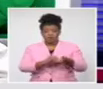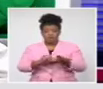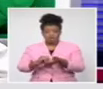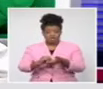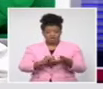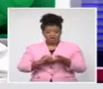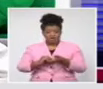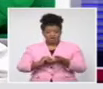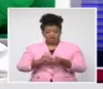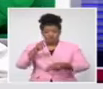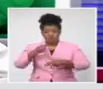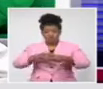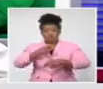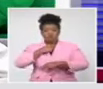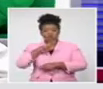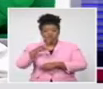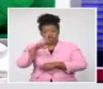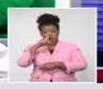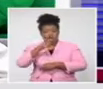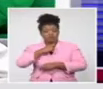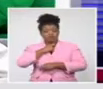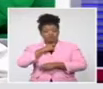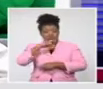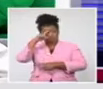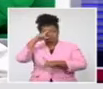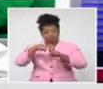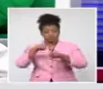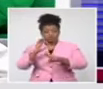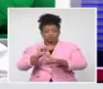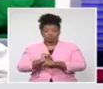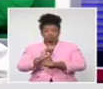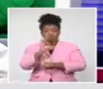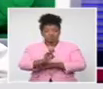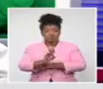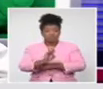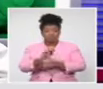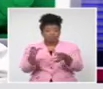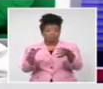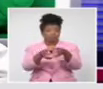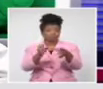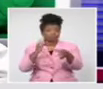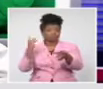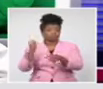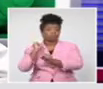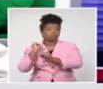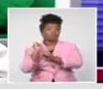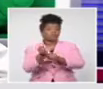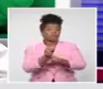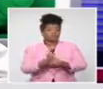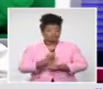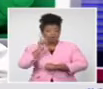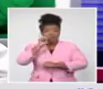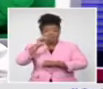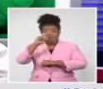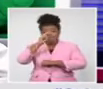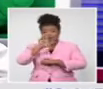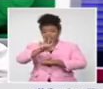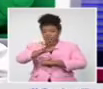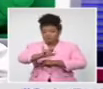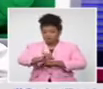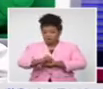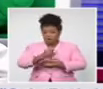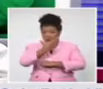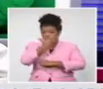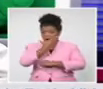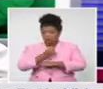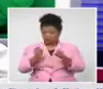Pereira, comisionado nacional de béisbol, hombre de 56 años, joven, lleno de vida, que